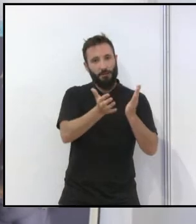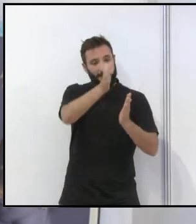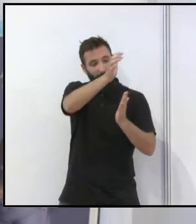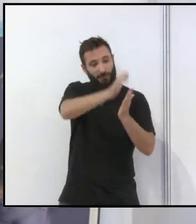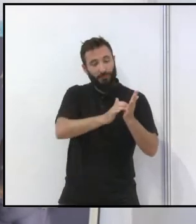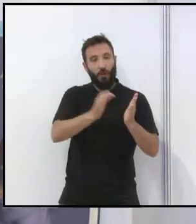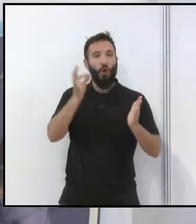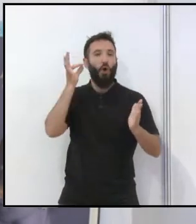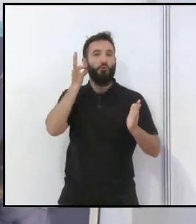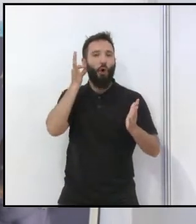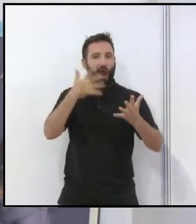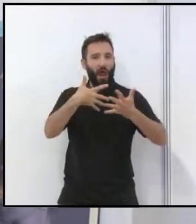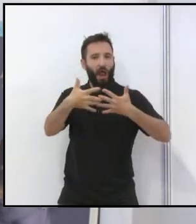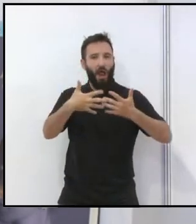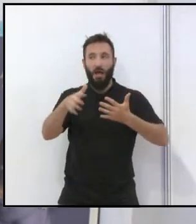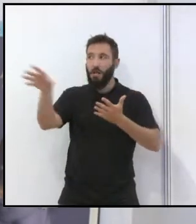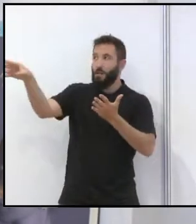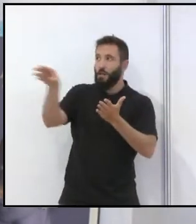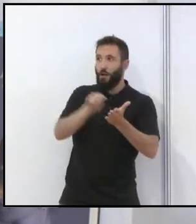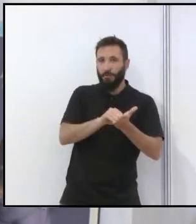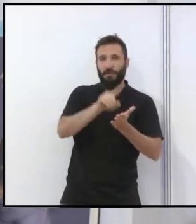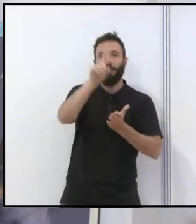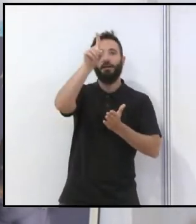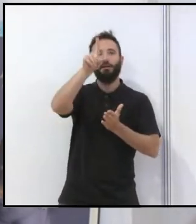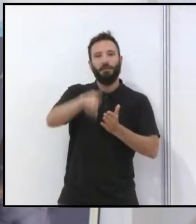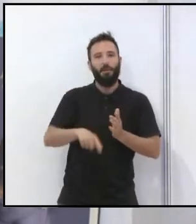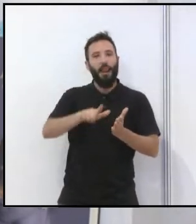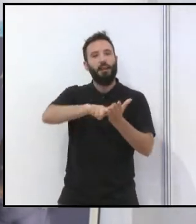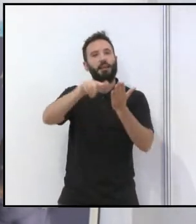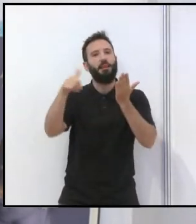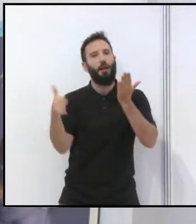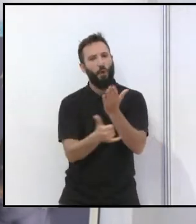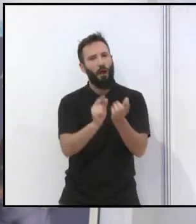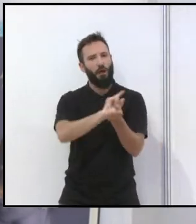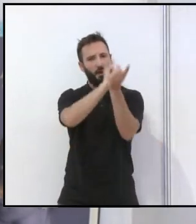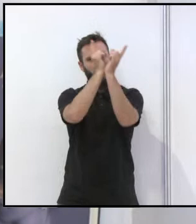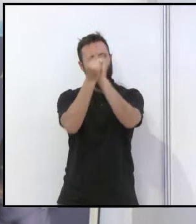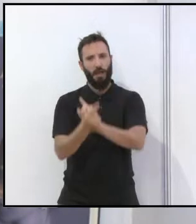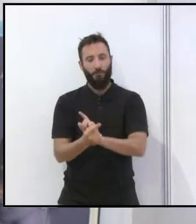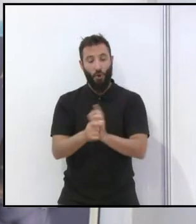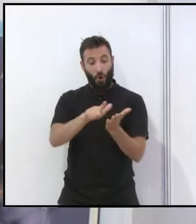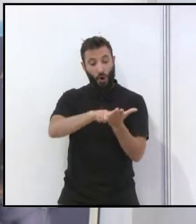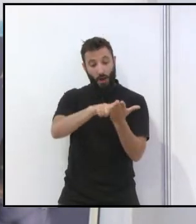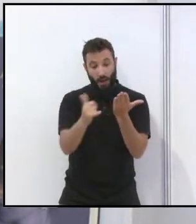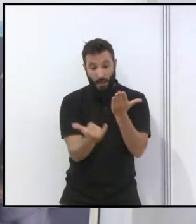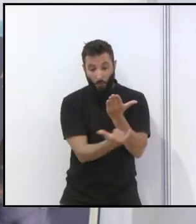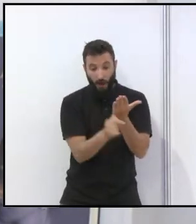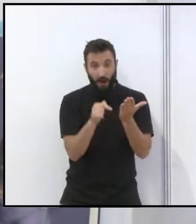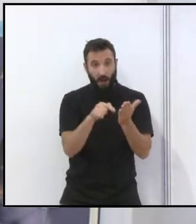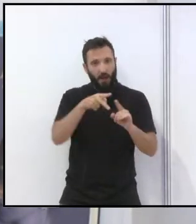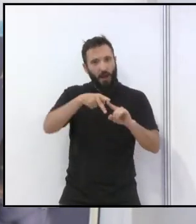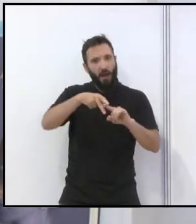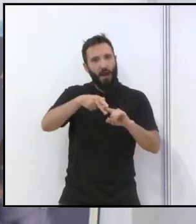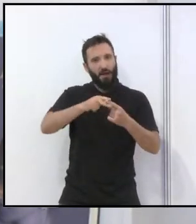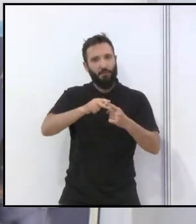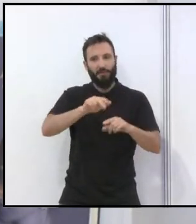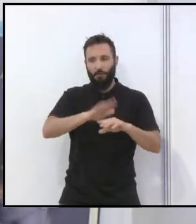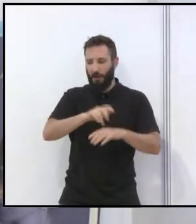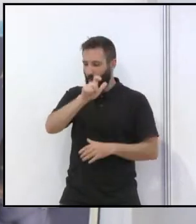las mujeres, se trata también de que hay un cambio en el lenguaje. El lenguaje es una herramienta para los que no tenemos